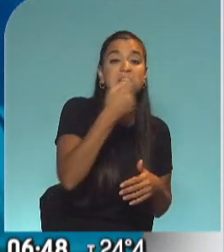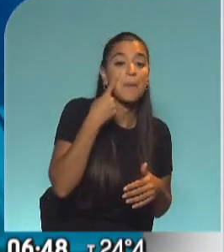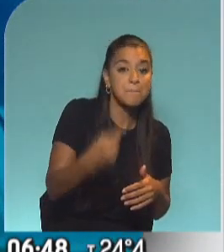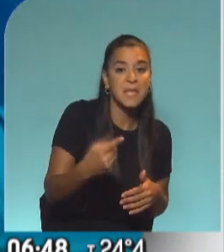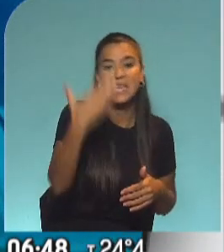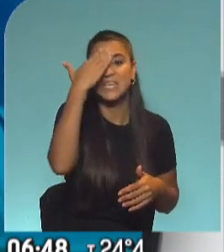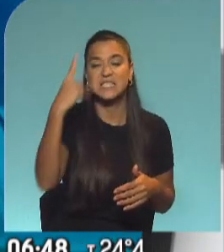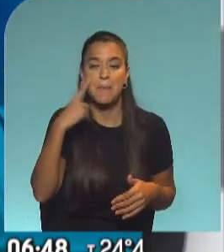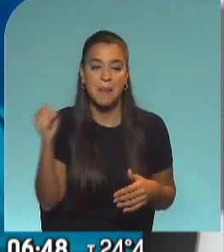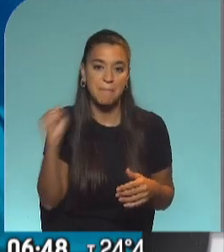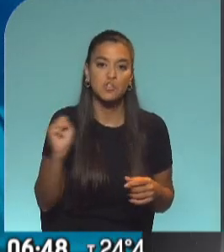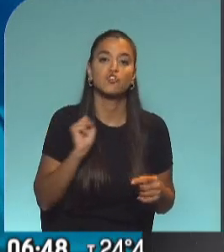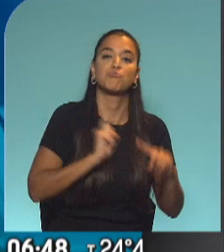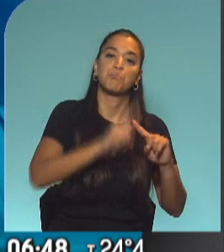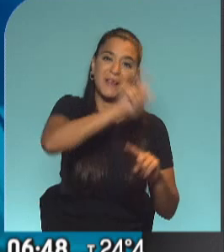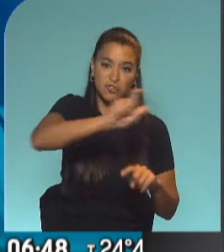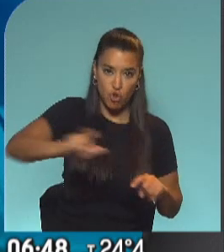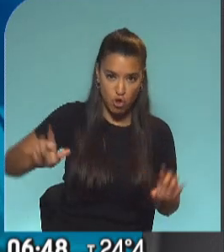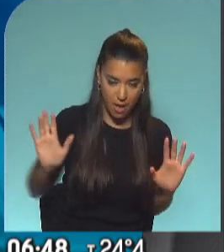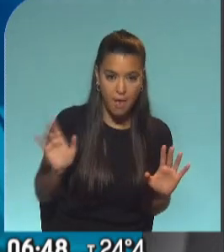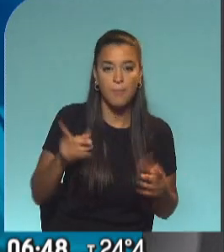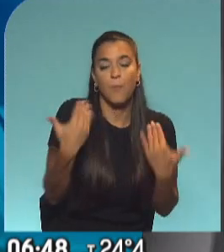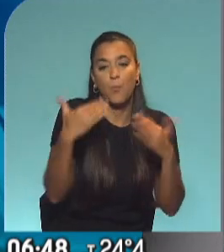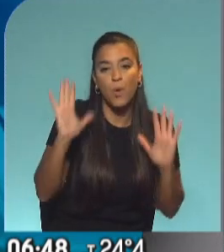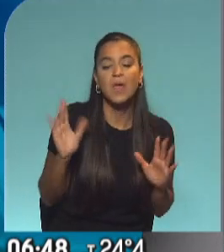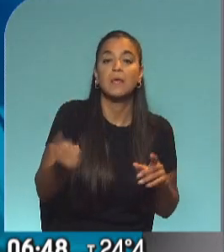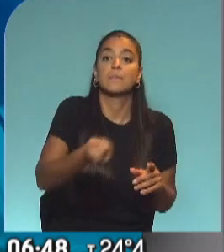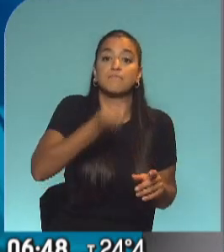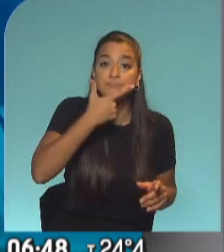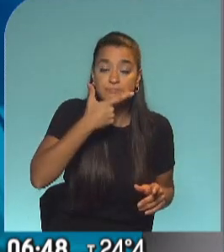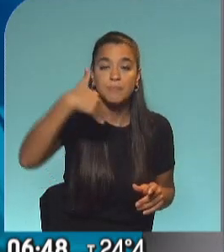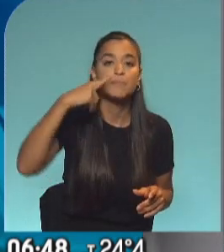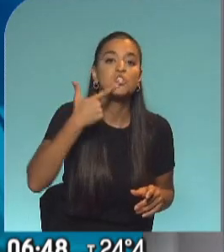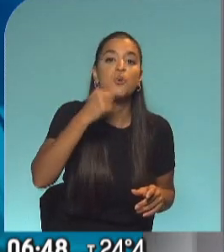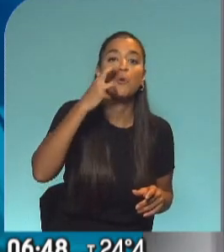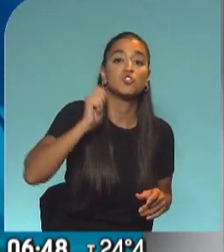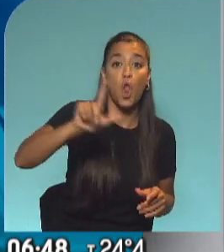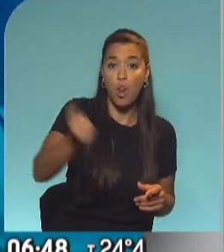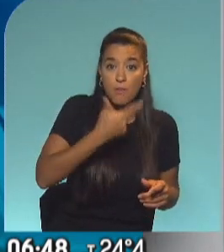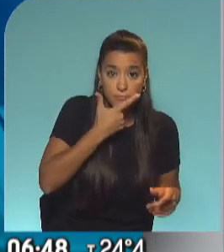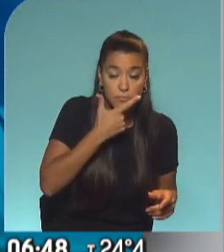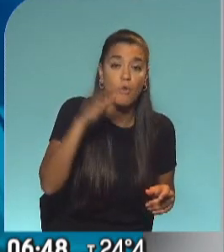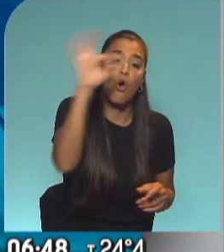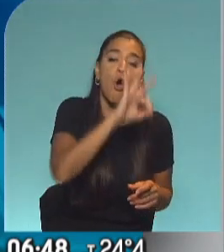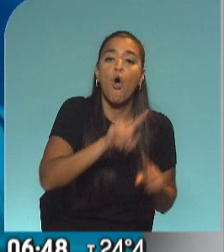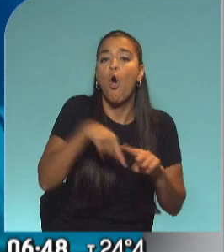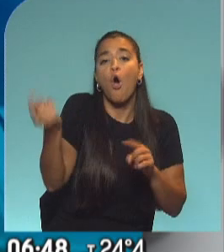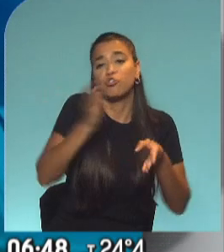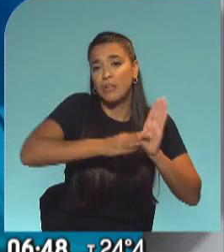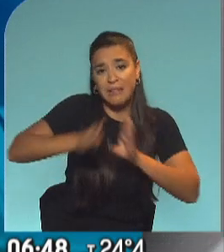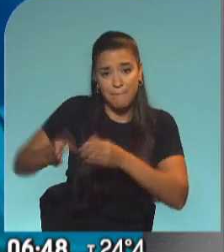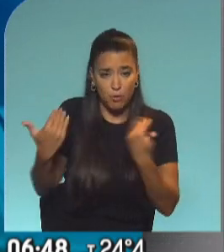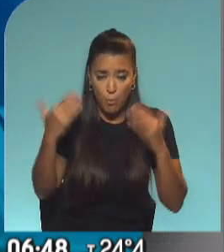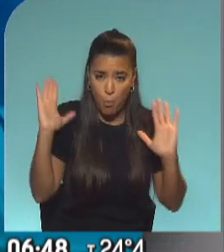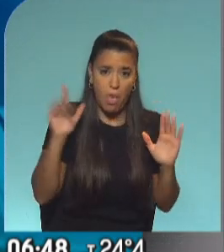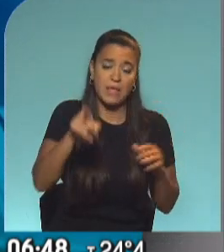y 15.000 pesos por persona, porque bueno, puede ser desde un misoprostol hasta, no sé, otro tipo de tratamiento